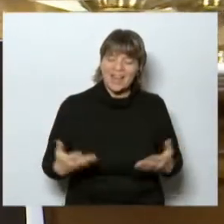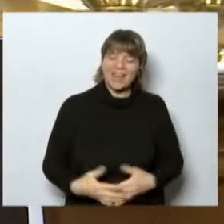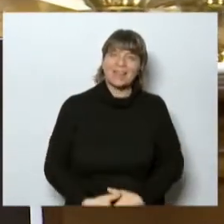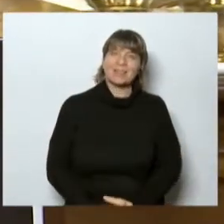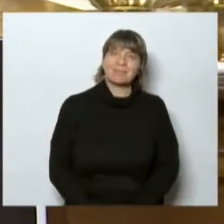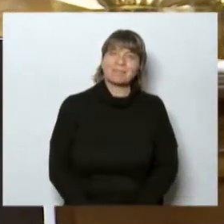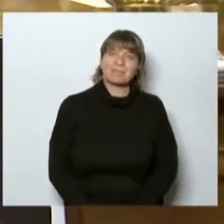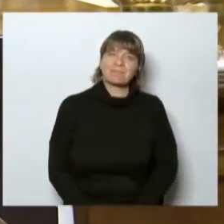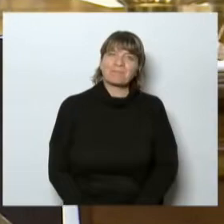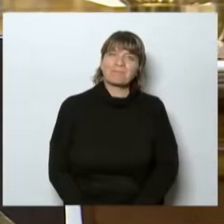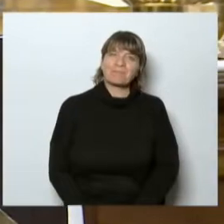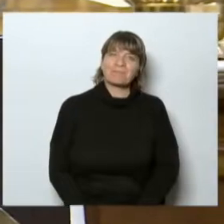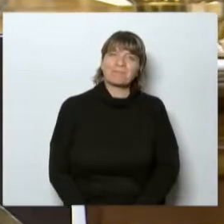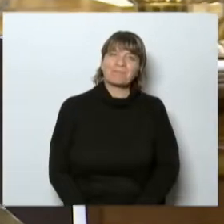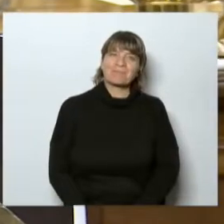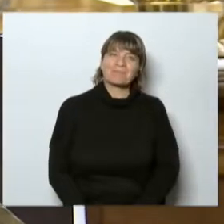aleluya,